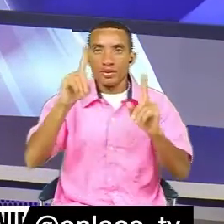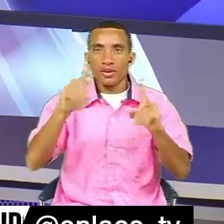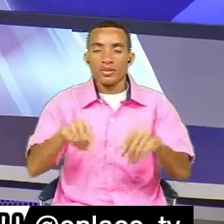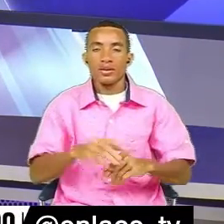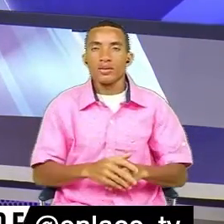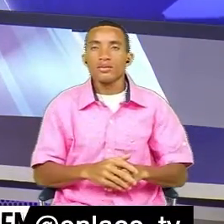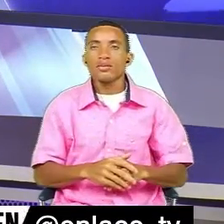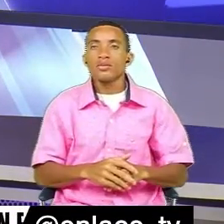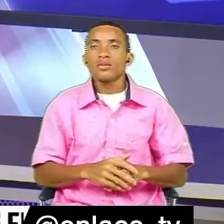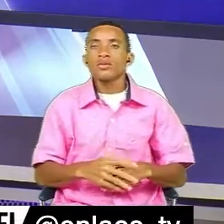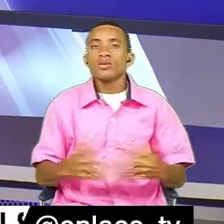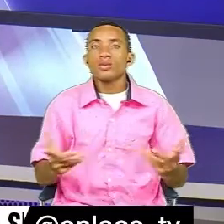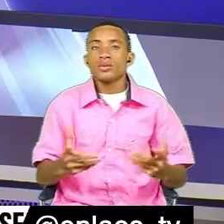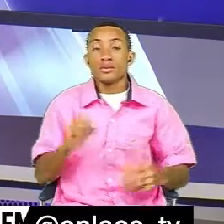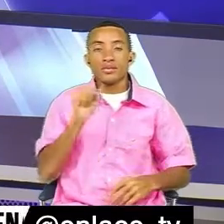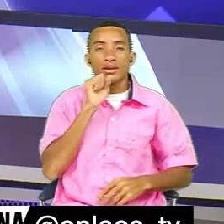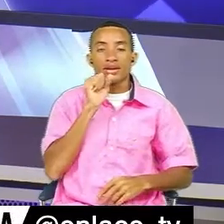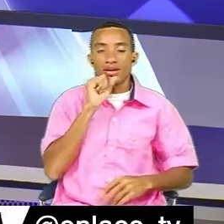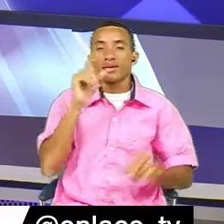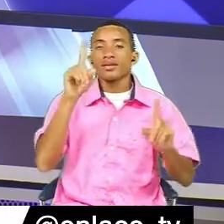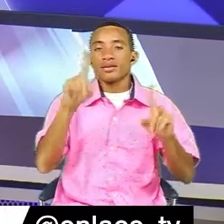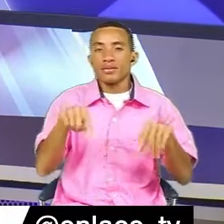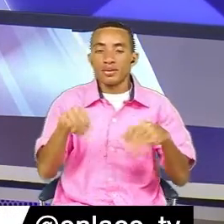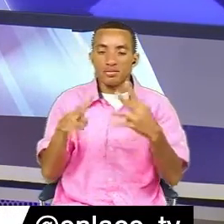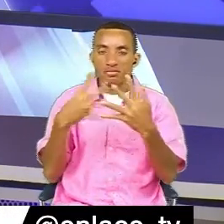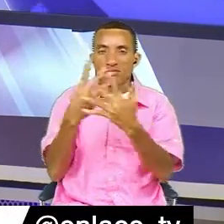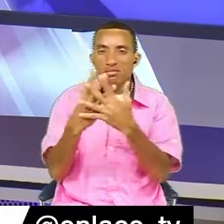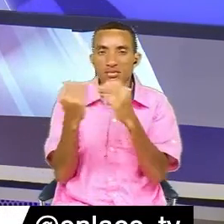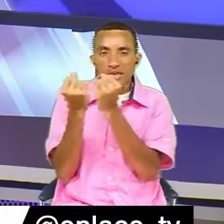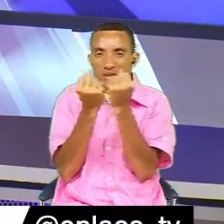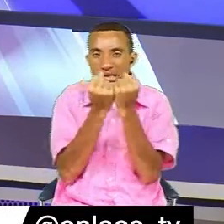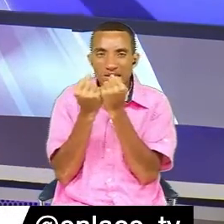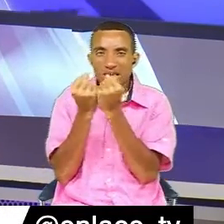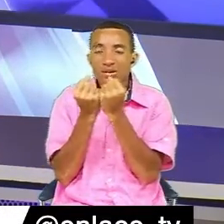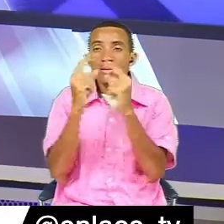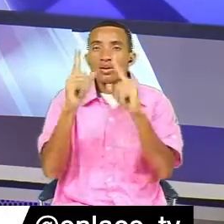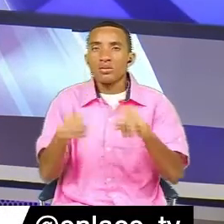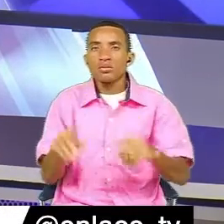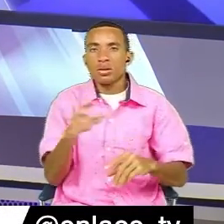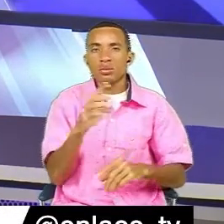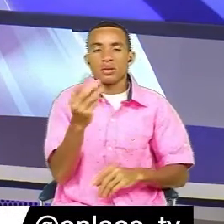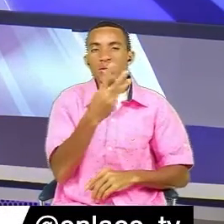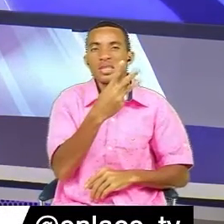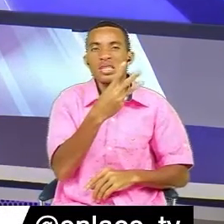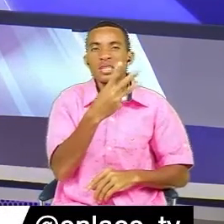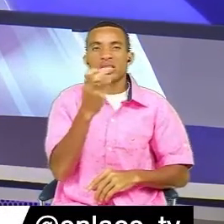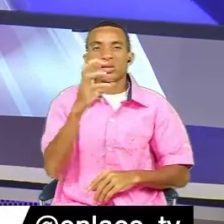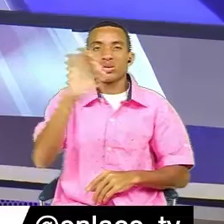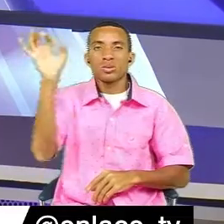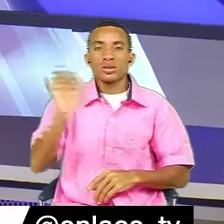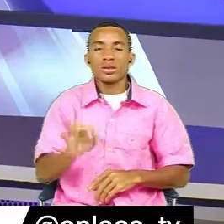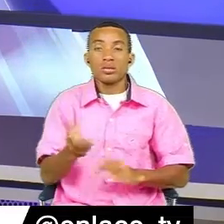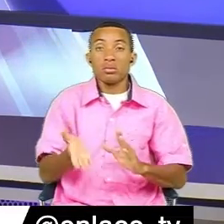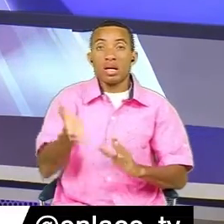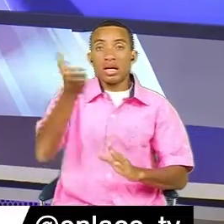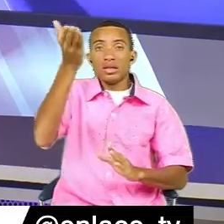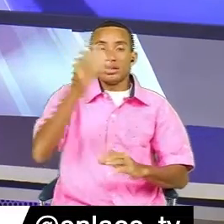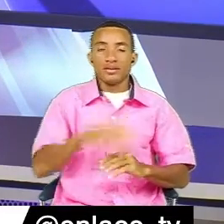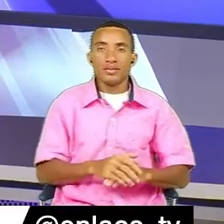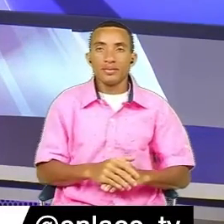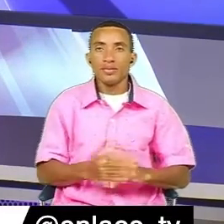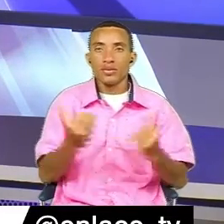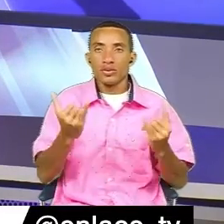se encuentra la de Barranca Bermeja, que según ese reporte se encuentra en hacinamiento en más de un 300%. Esta es la noticia del